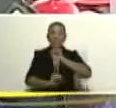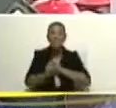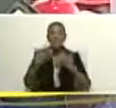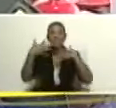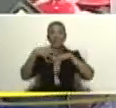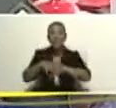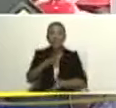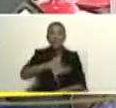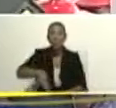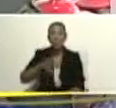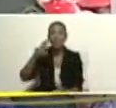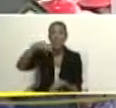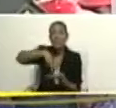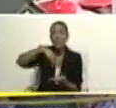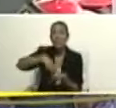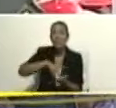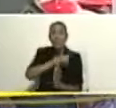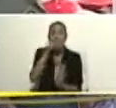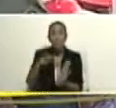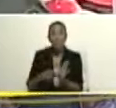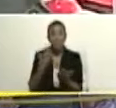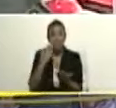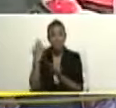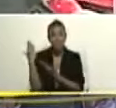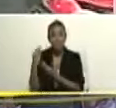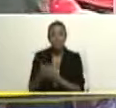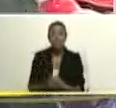integral Miranda.